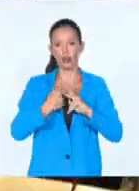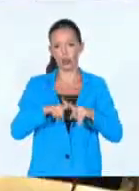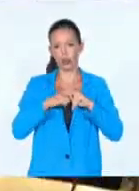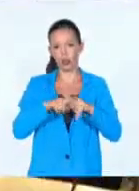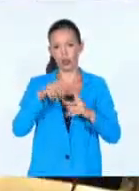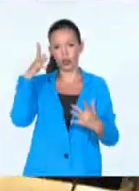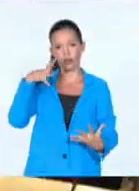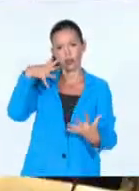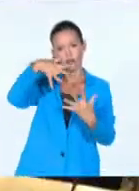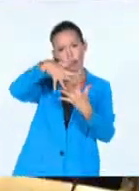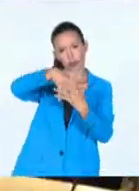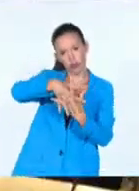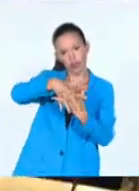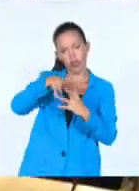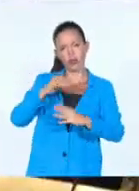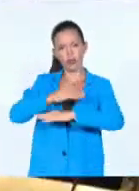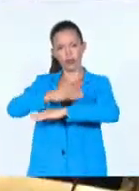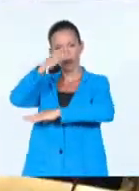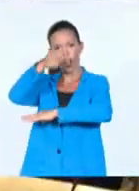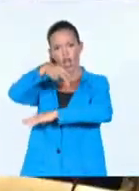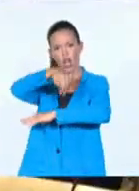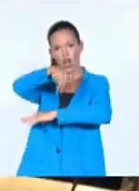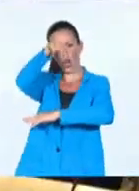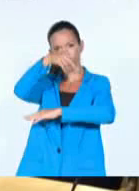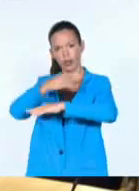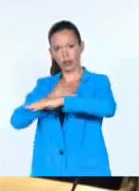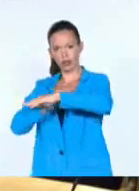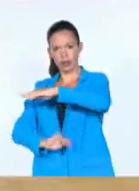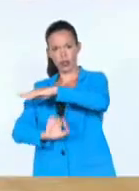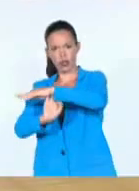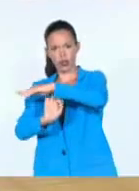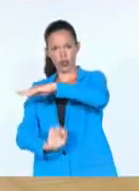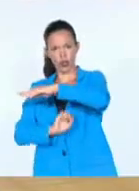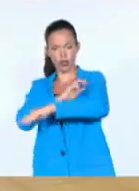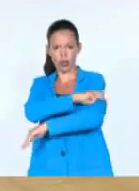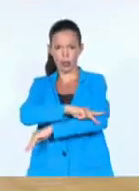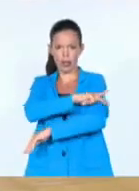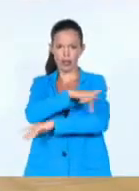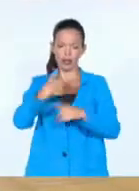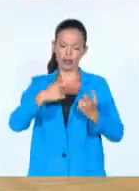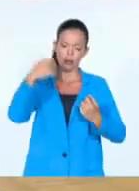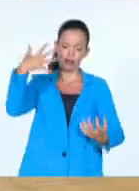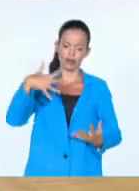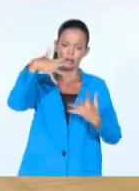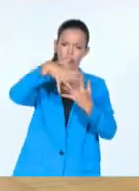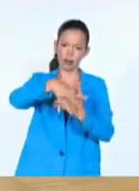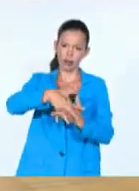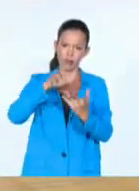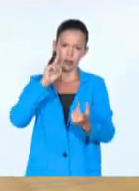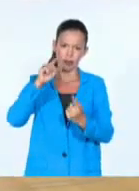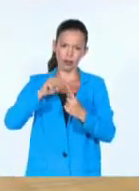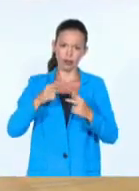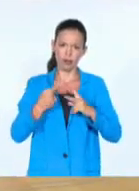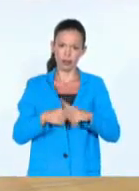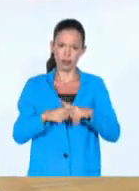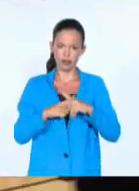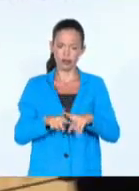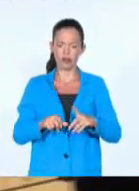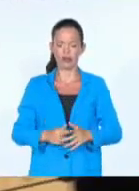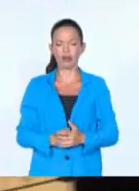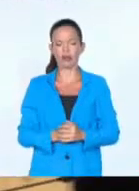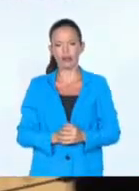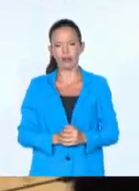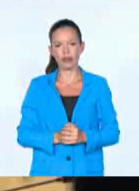sur, porque el actual sistema no está diseñado, sentenció, para proveer las respuestas que demandan los países en desarrollo. Por